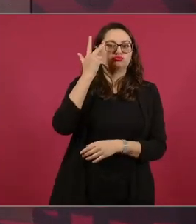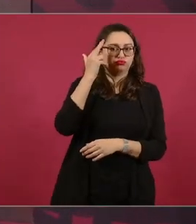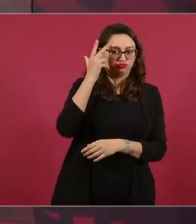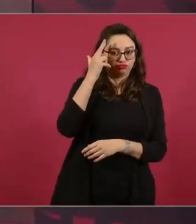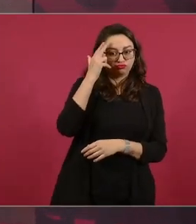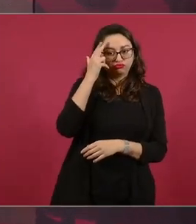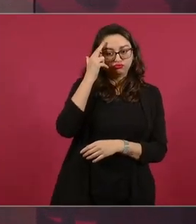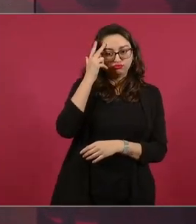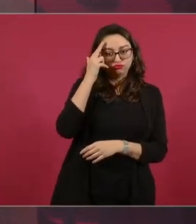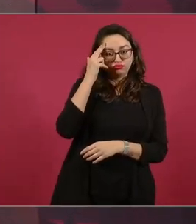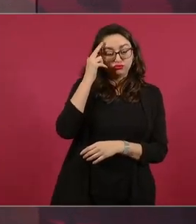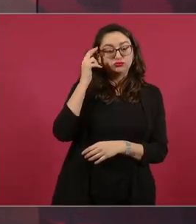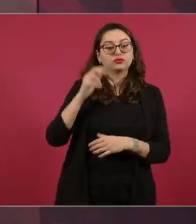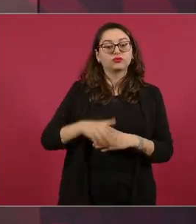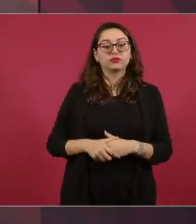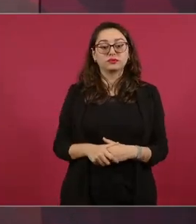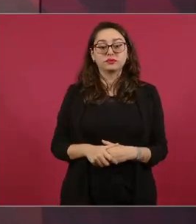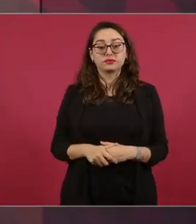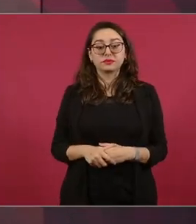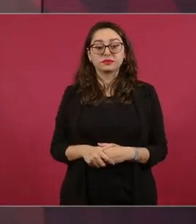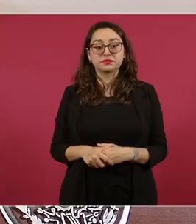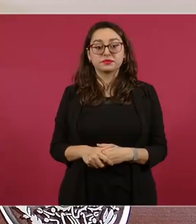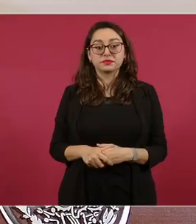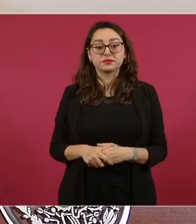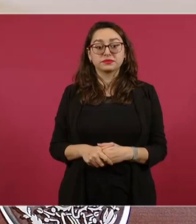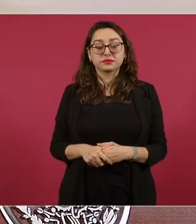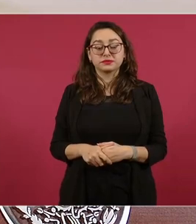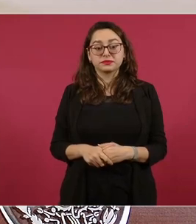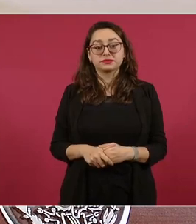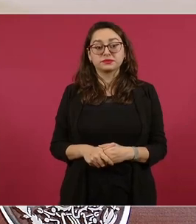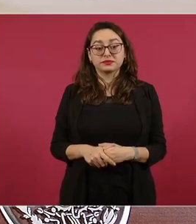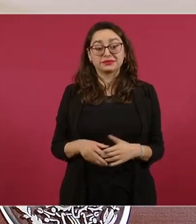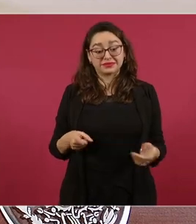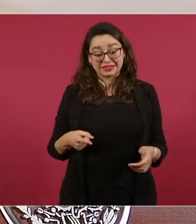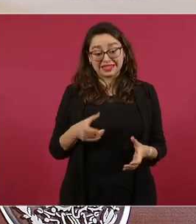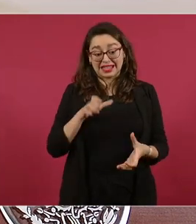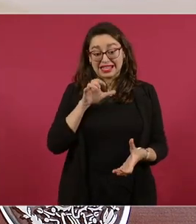y se fue a Nueva York de luna de miel, pero no tardó mucho